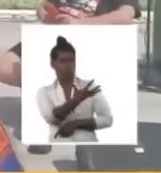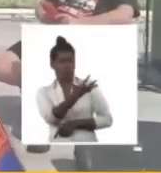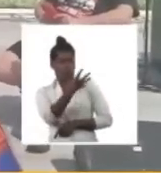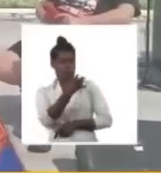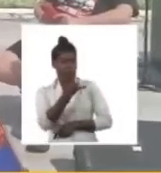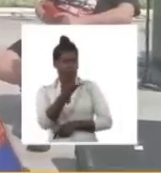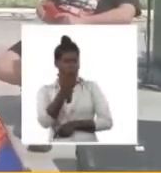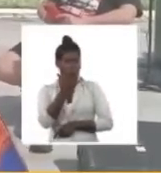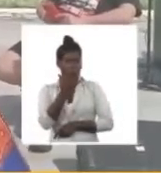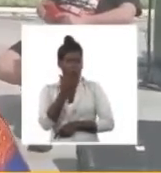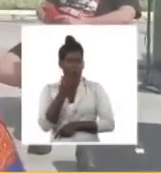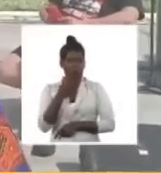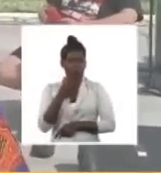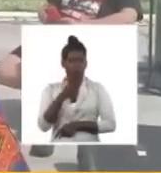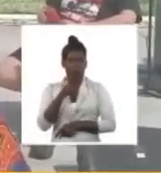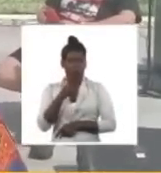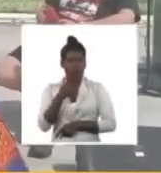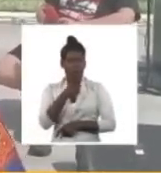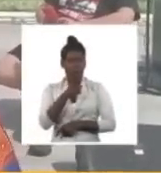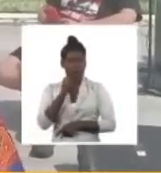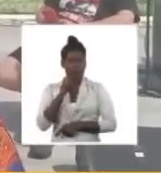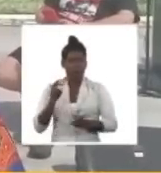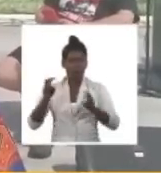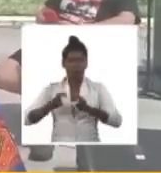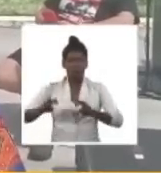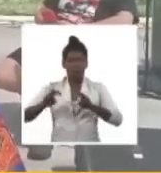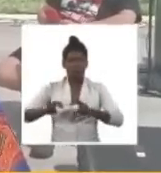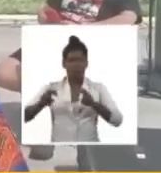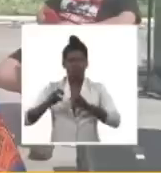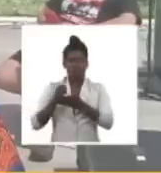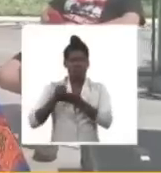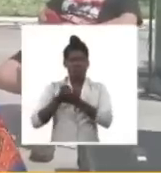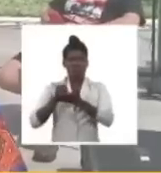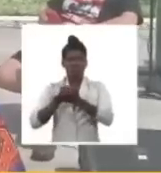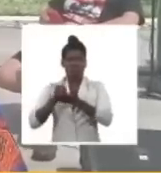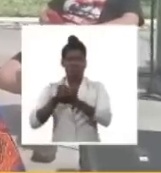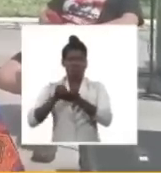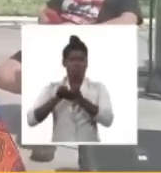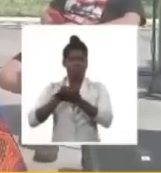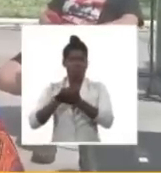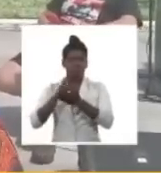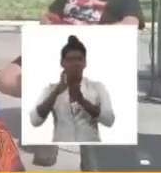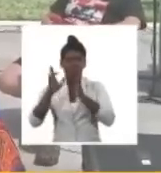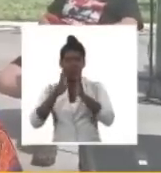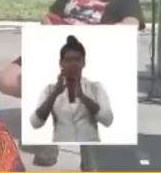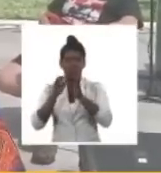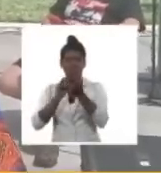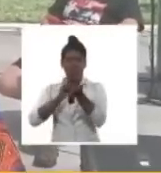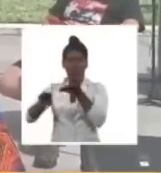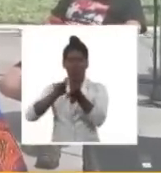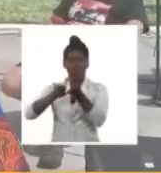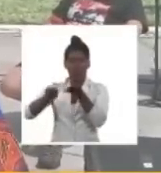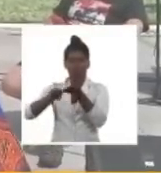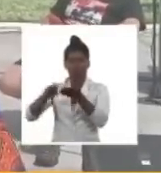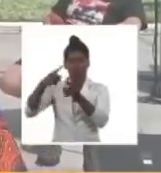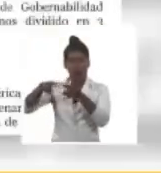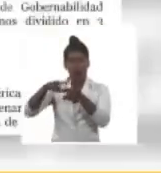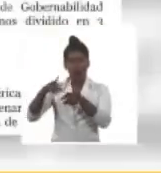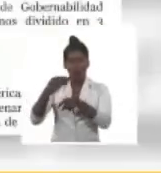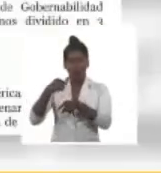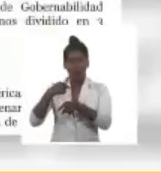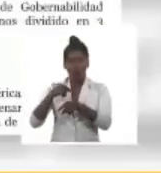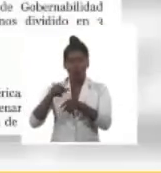participación. Me han buscado en Facebook, en todos los medios, me han tildado de asesina, de